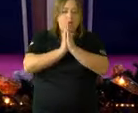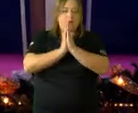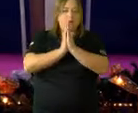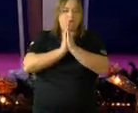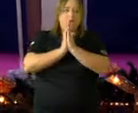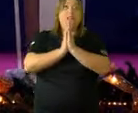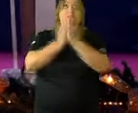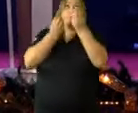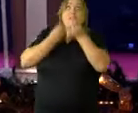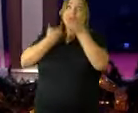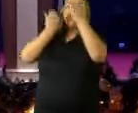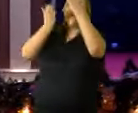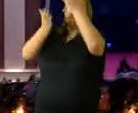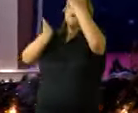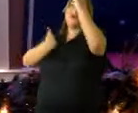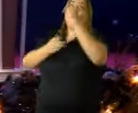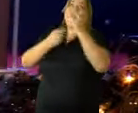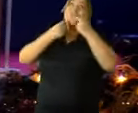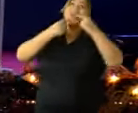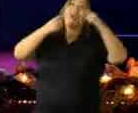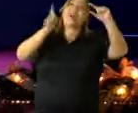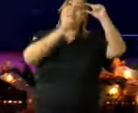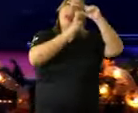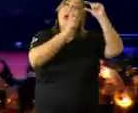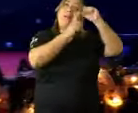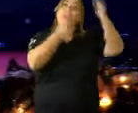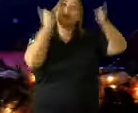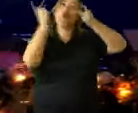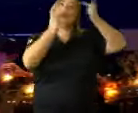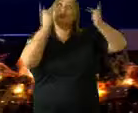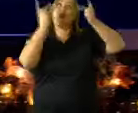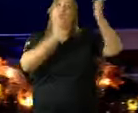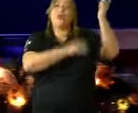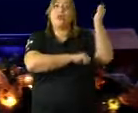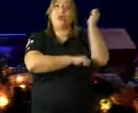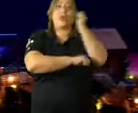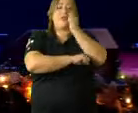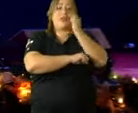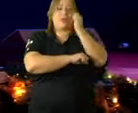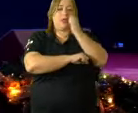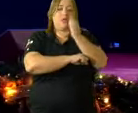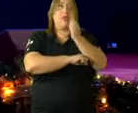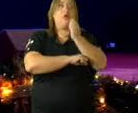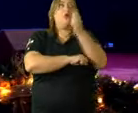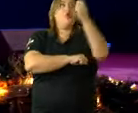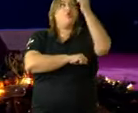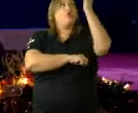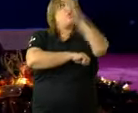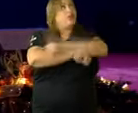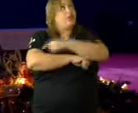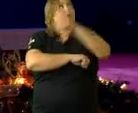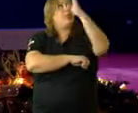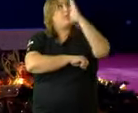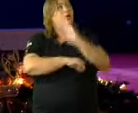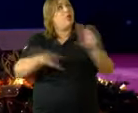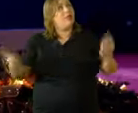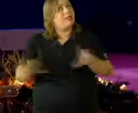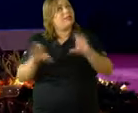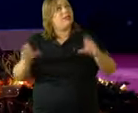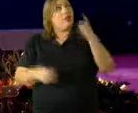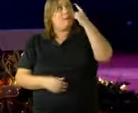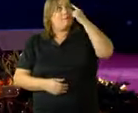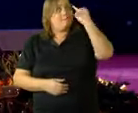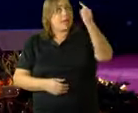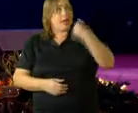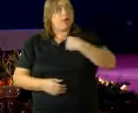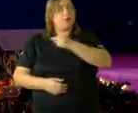al Señor, declarar la palabra de victoria para ese día, declarar, este es el día que ha hecho el Señor, por lo tanto yo me voy a alegrar